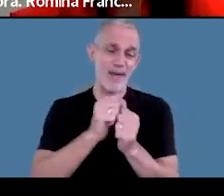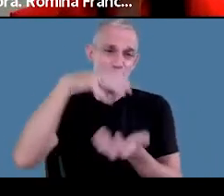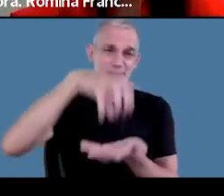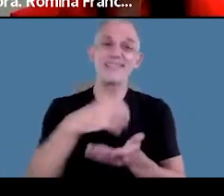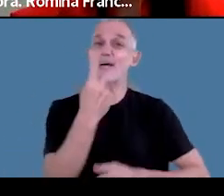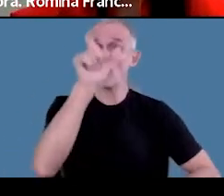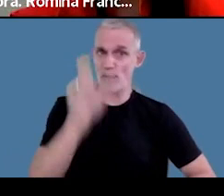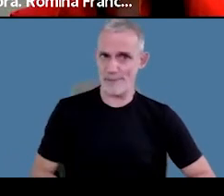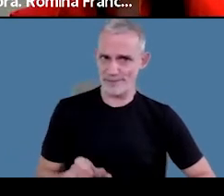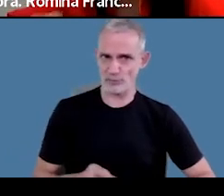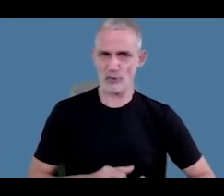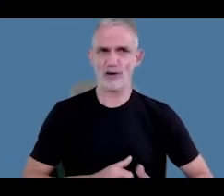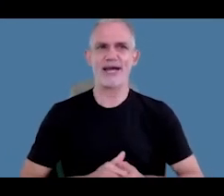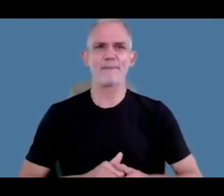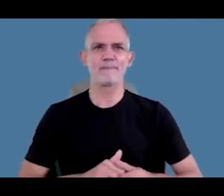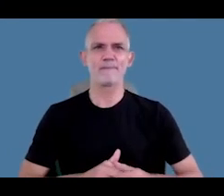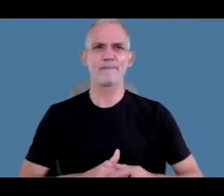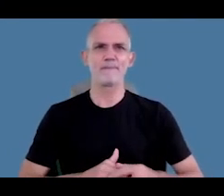unipersonal.